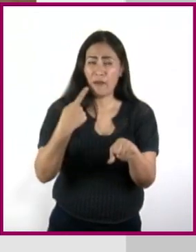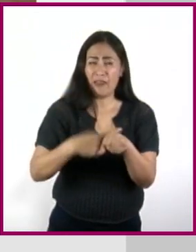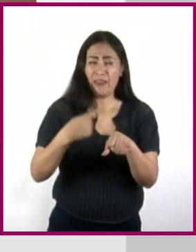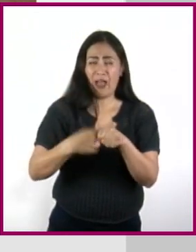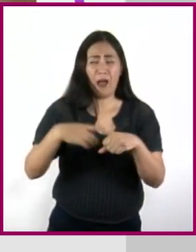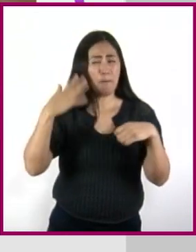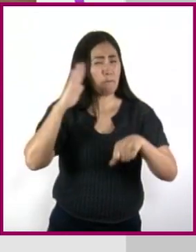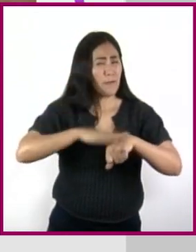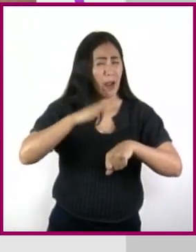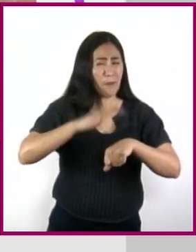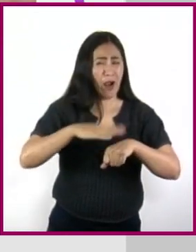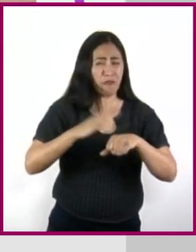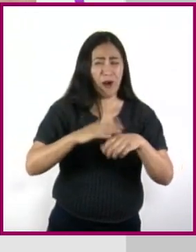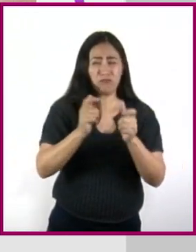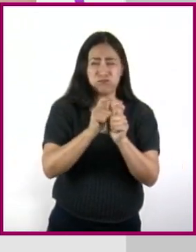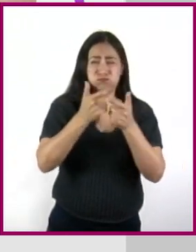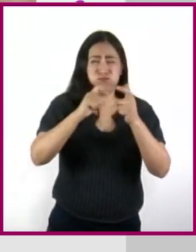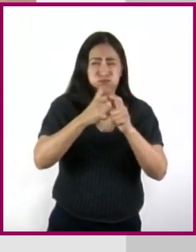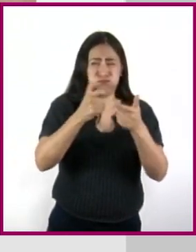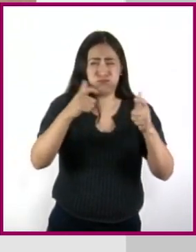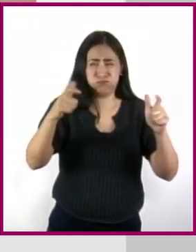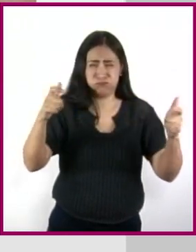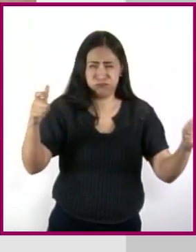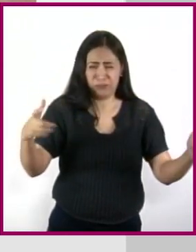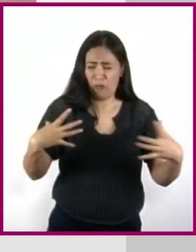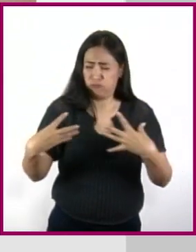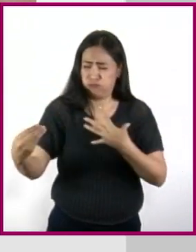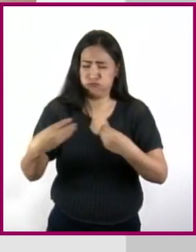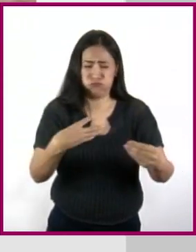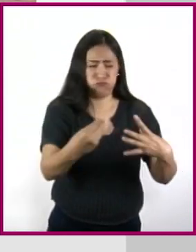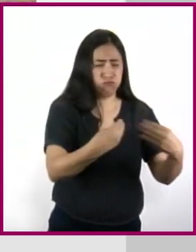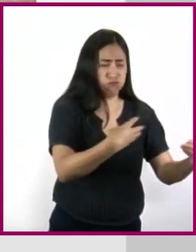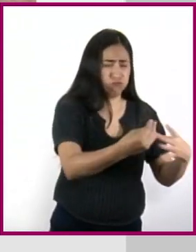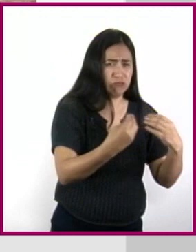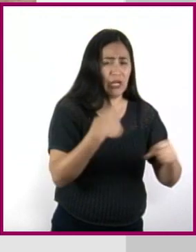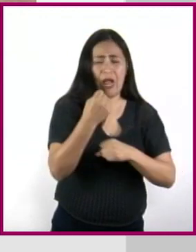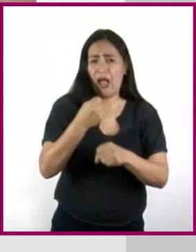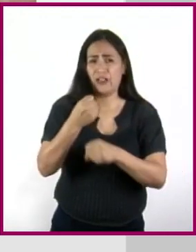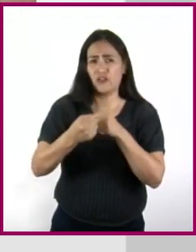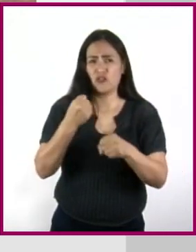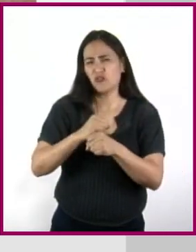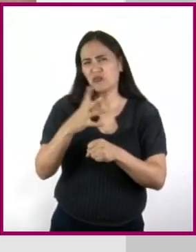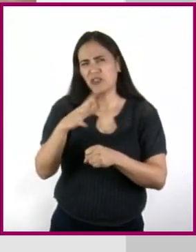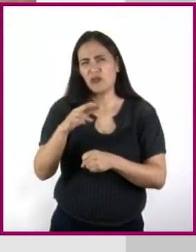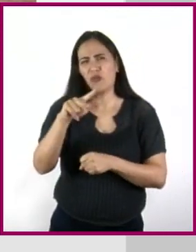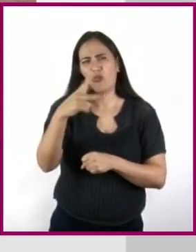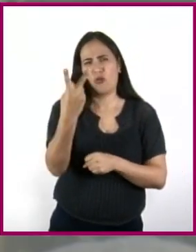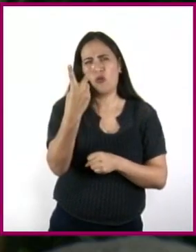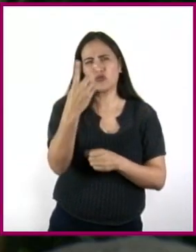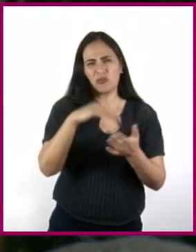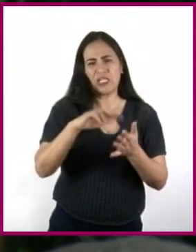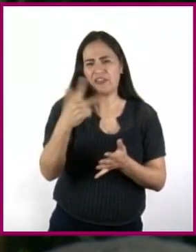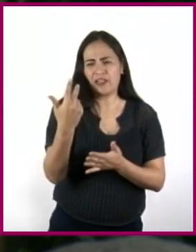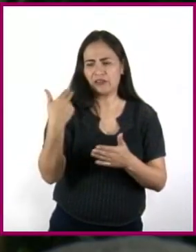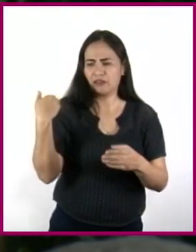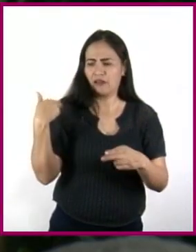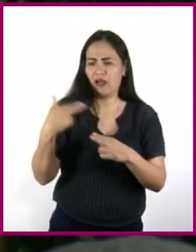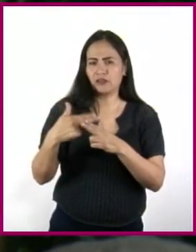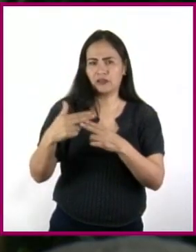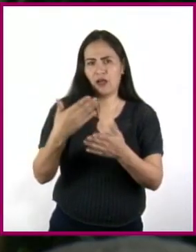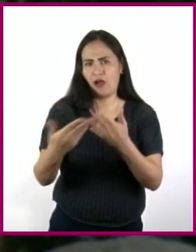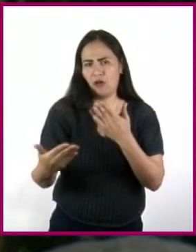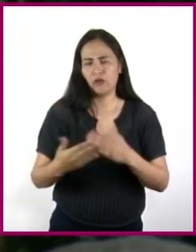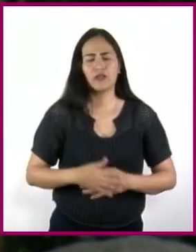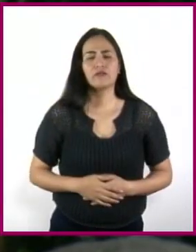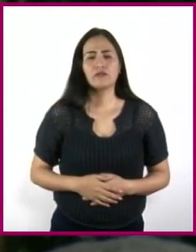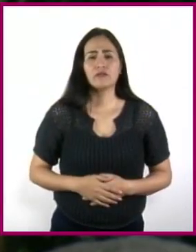grandes epidemias que hemos tenido de Zika y chikungunya han sido en los últimos años, del 2013 a la fecha. ¿El dengue afecta